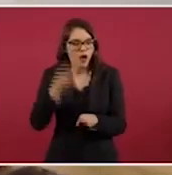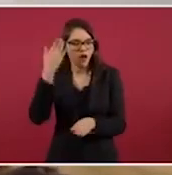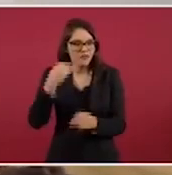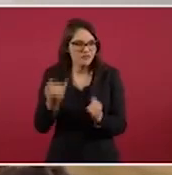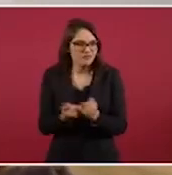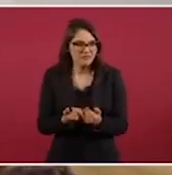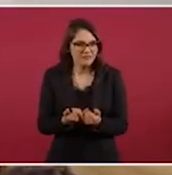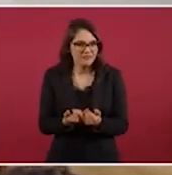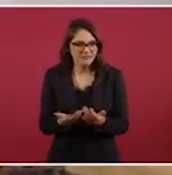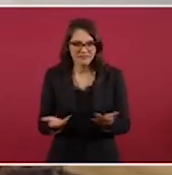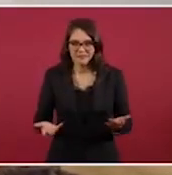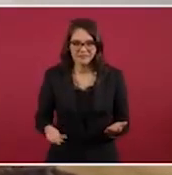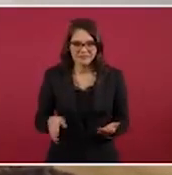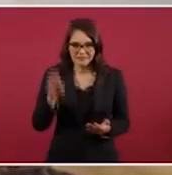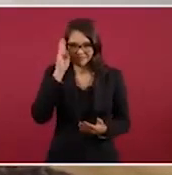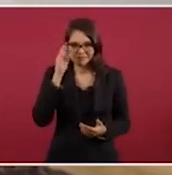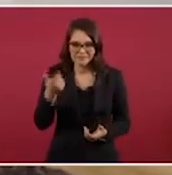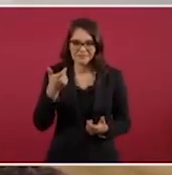A gastos superfluos.